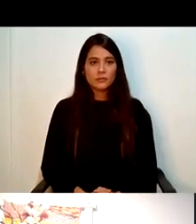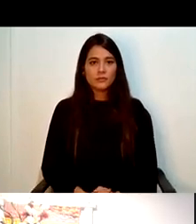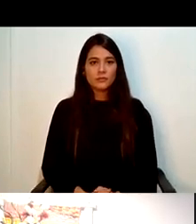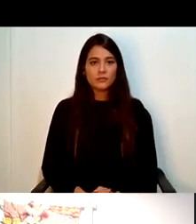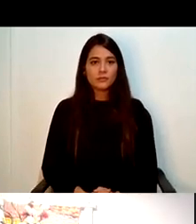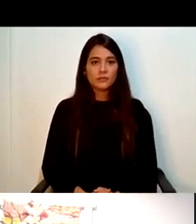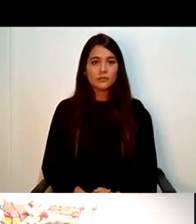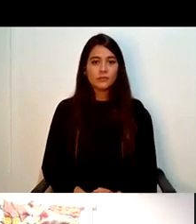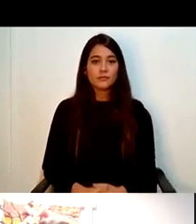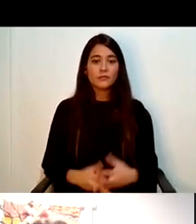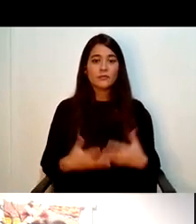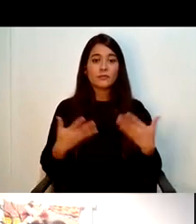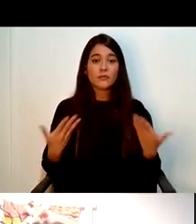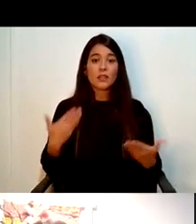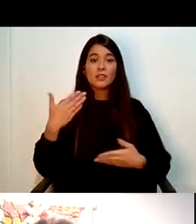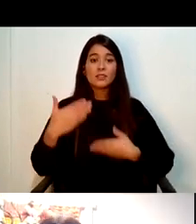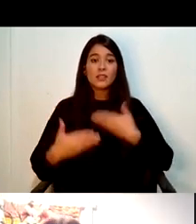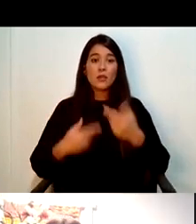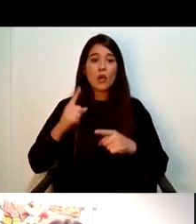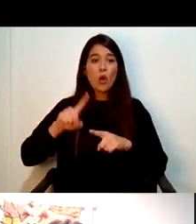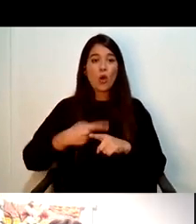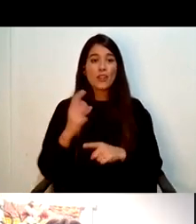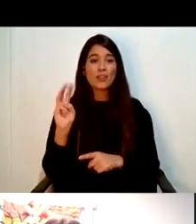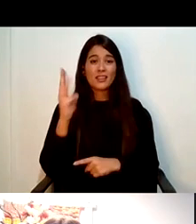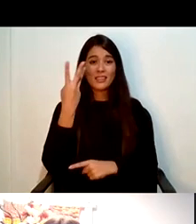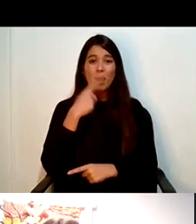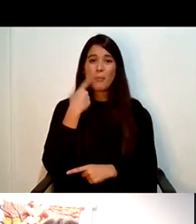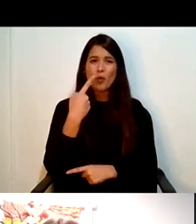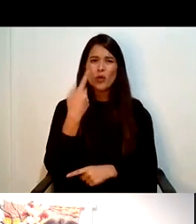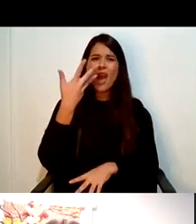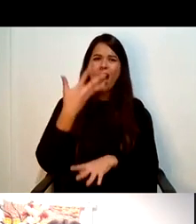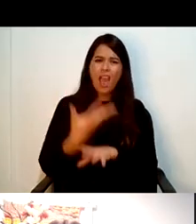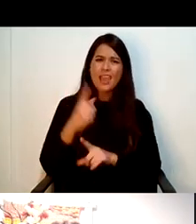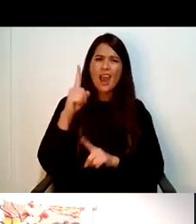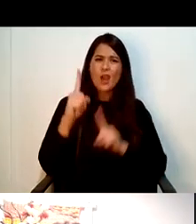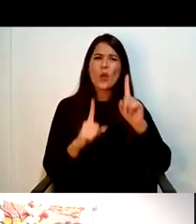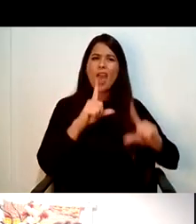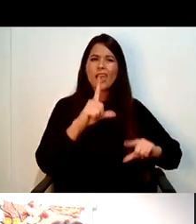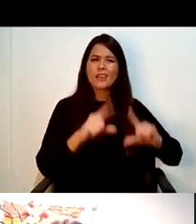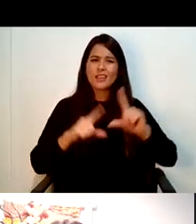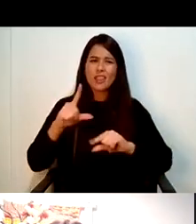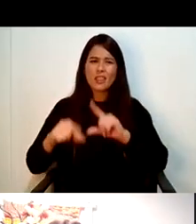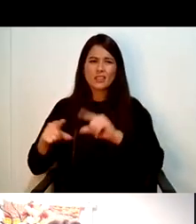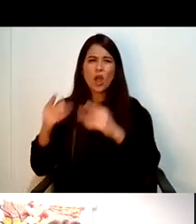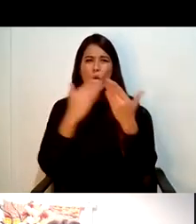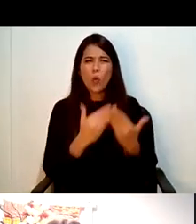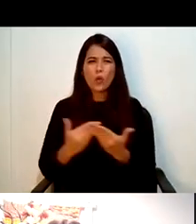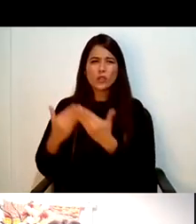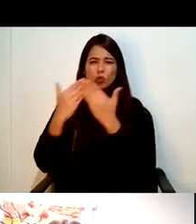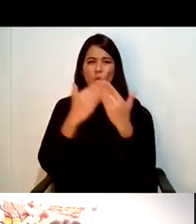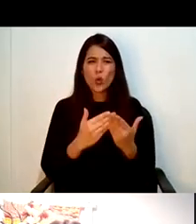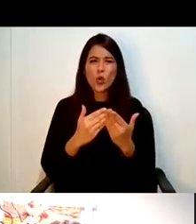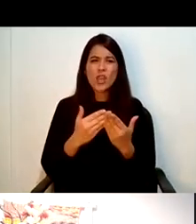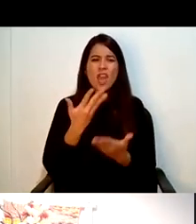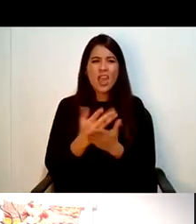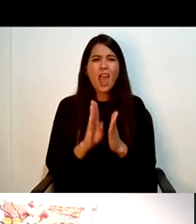Ya, entonces seguimos con la siguiente. Pregunta número 3. ¿Existe alguna estadística o estudio que indique un aumento en el diagnóstico de TEA